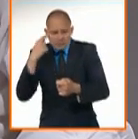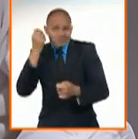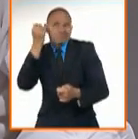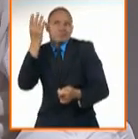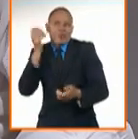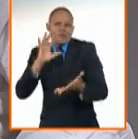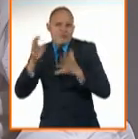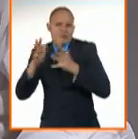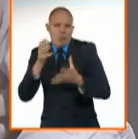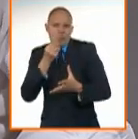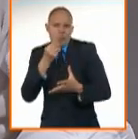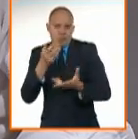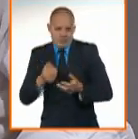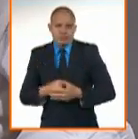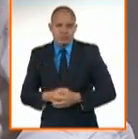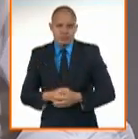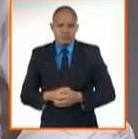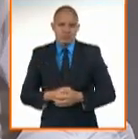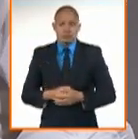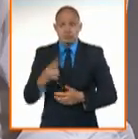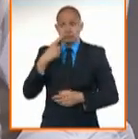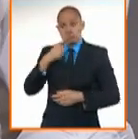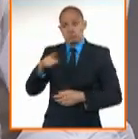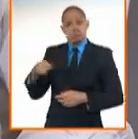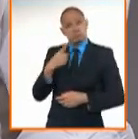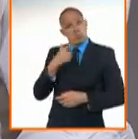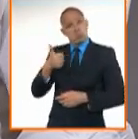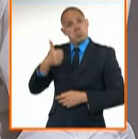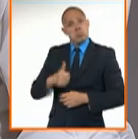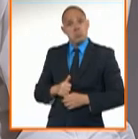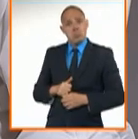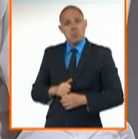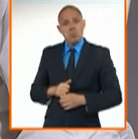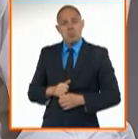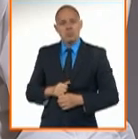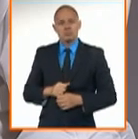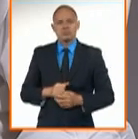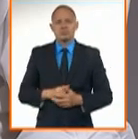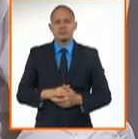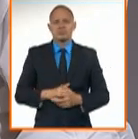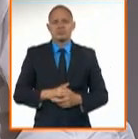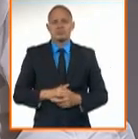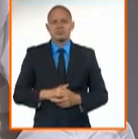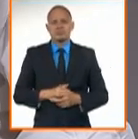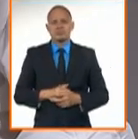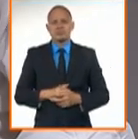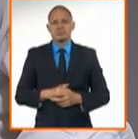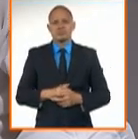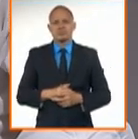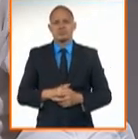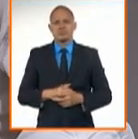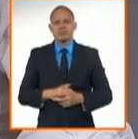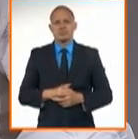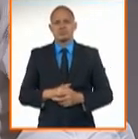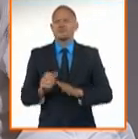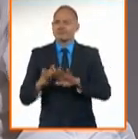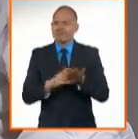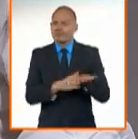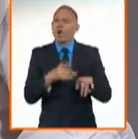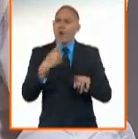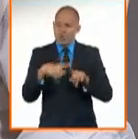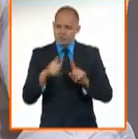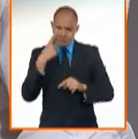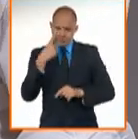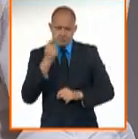cambio de recambio a una pieza las soluciones que le buscan a esta a esta a esta situación que nuestro pueblo tenga